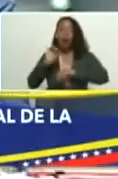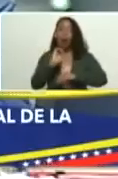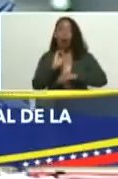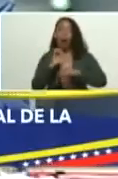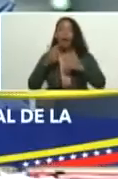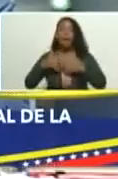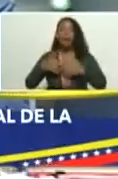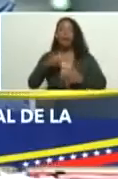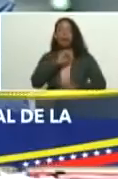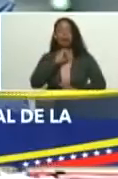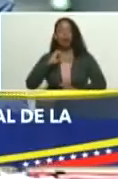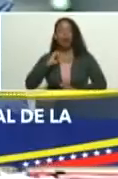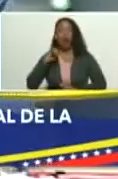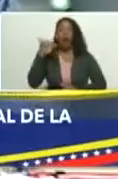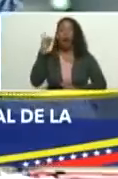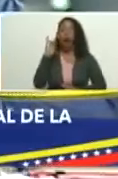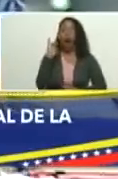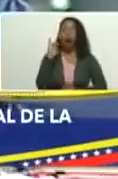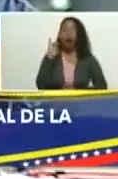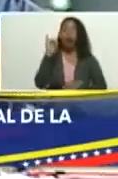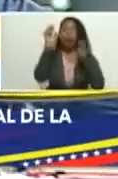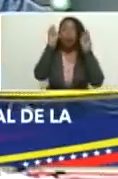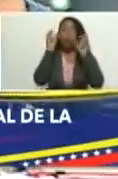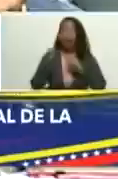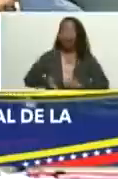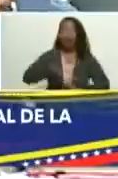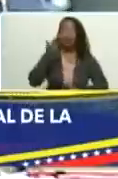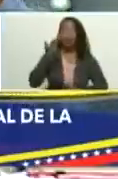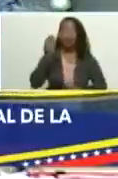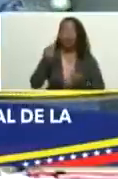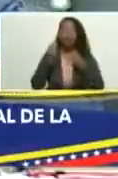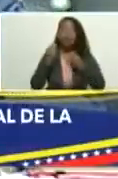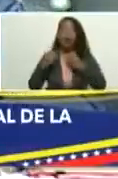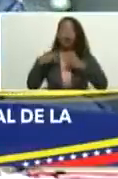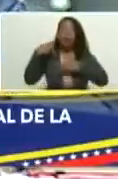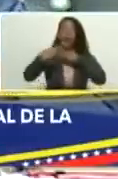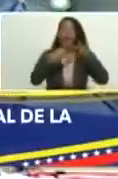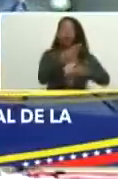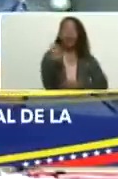privada, tengan un papel protagónico para producir cada vez más.